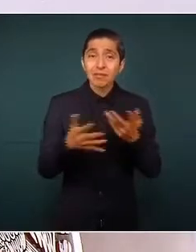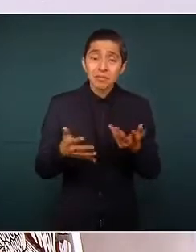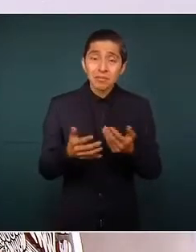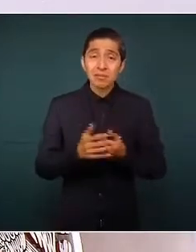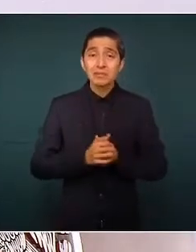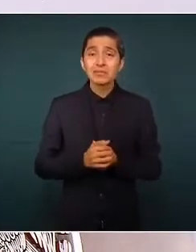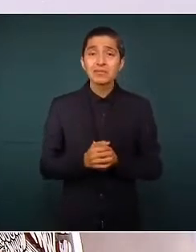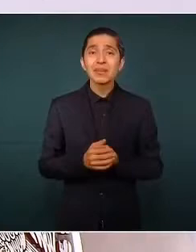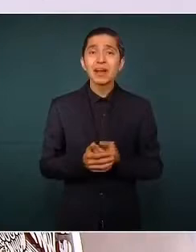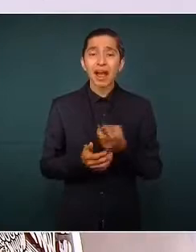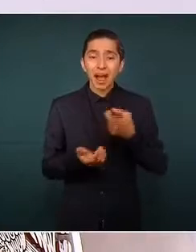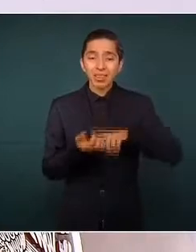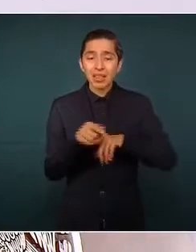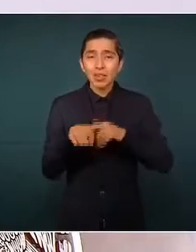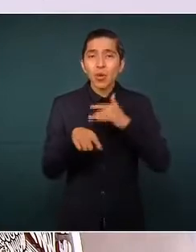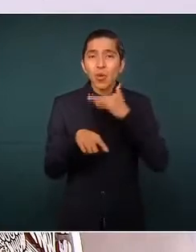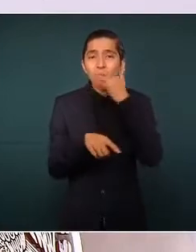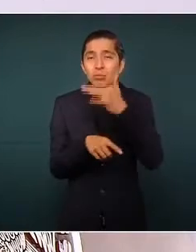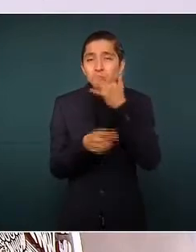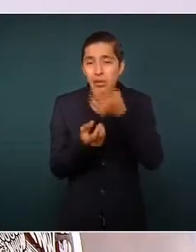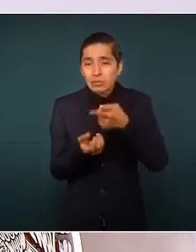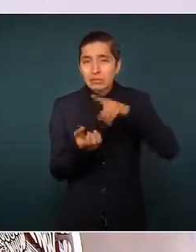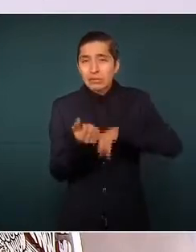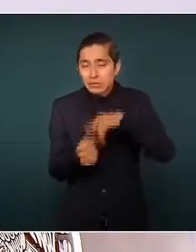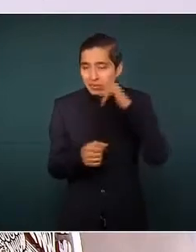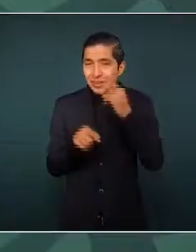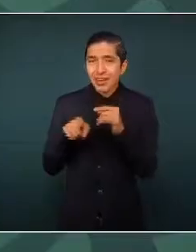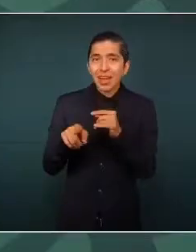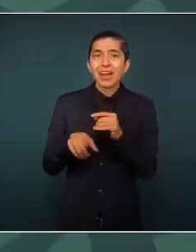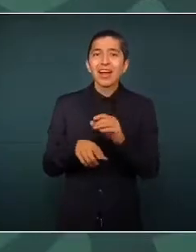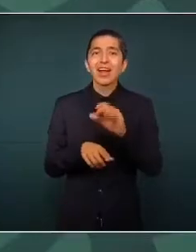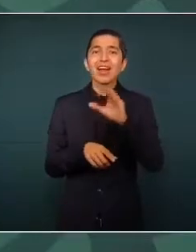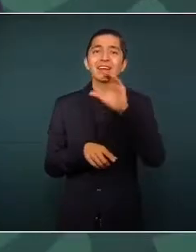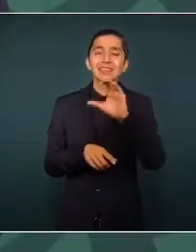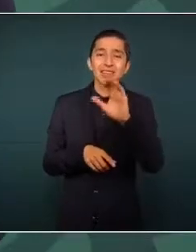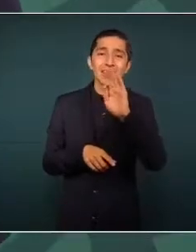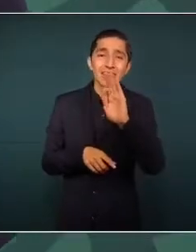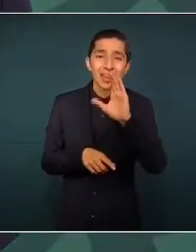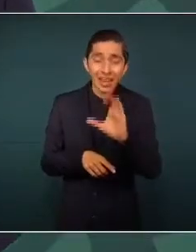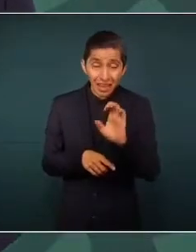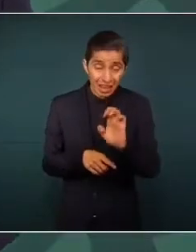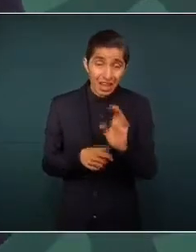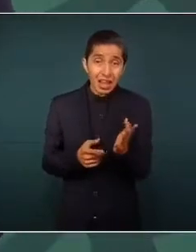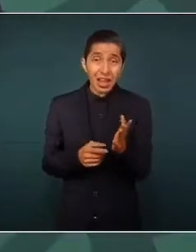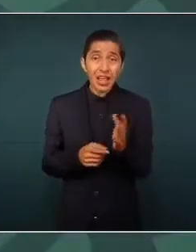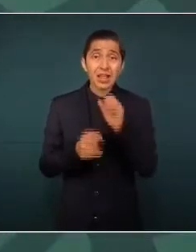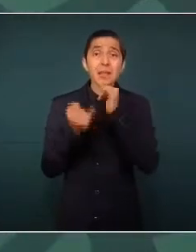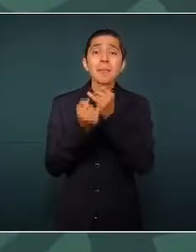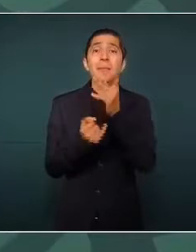por esa corrupción que imperaba en la Comisión Federal de Electricidad, en Pemex.